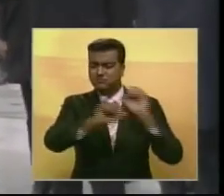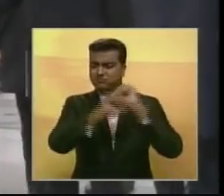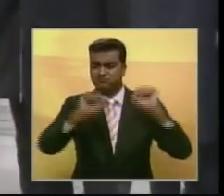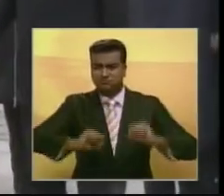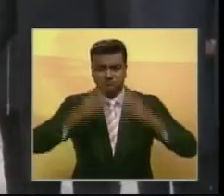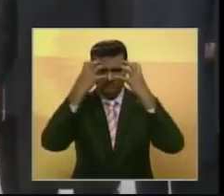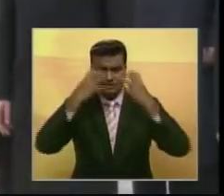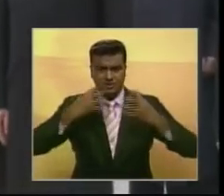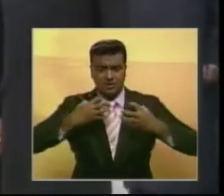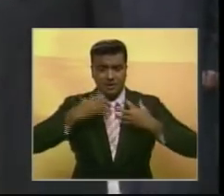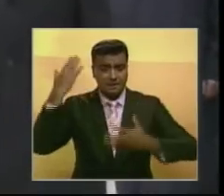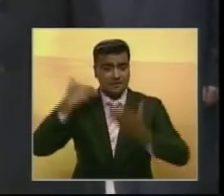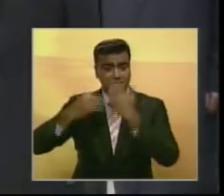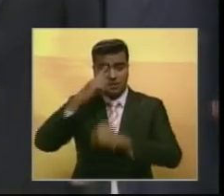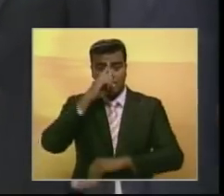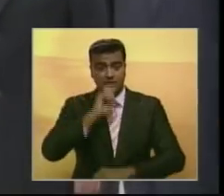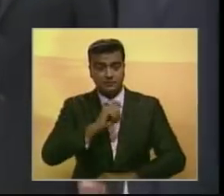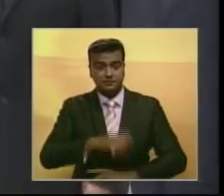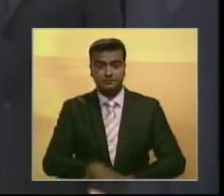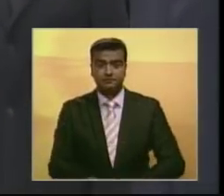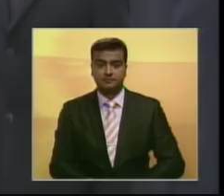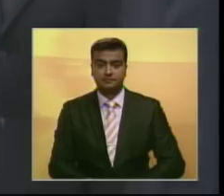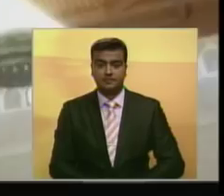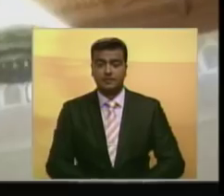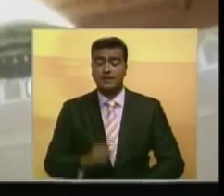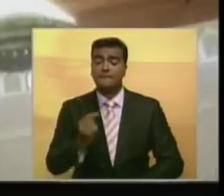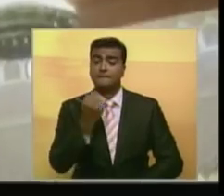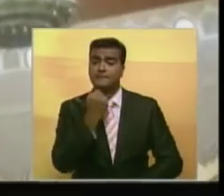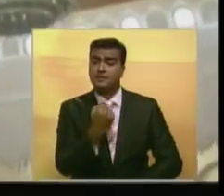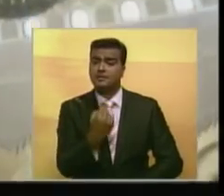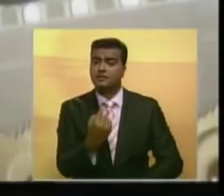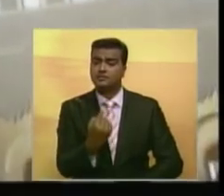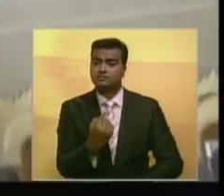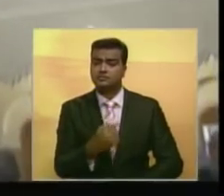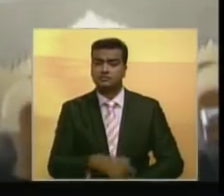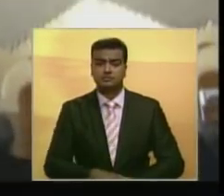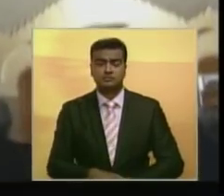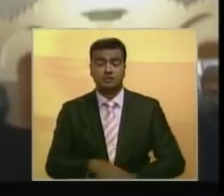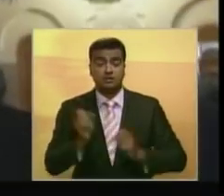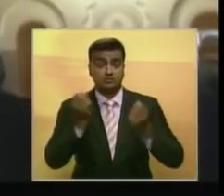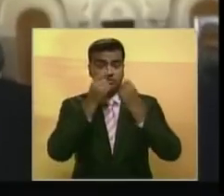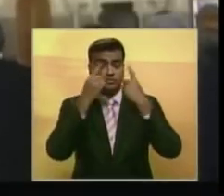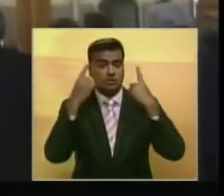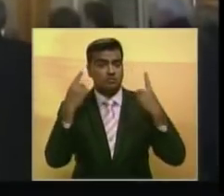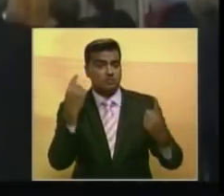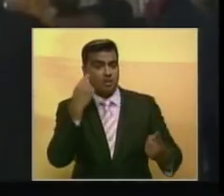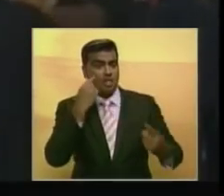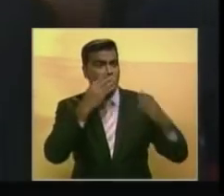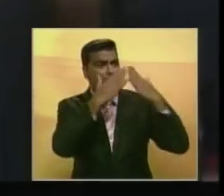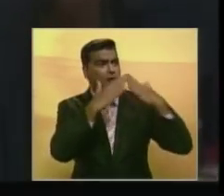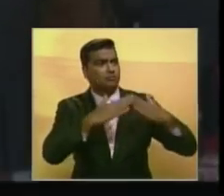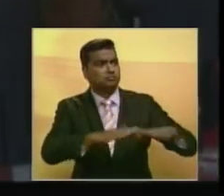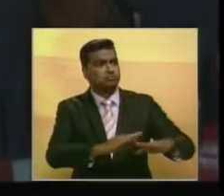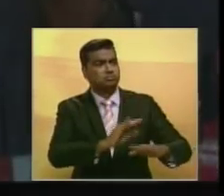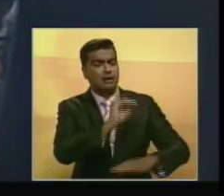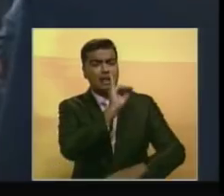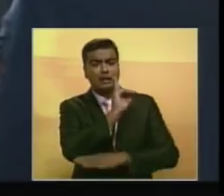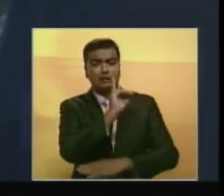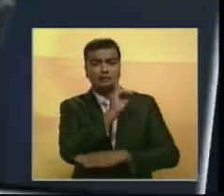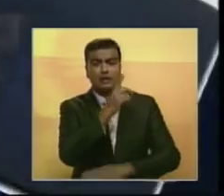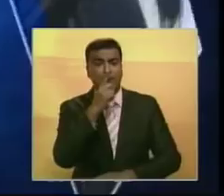ocurridos el pasado año en París. Hollande también visitó por sorpresa la gran mezquita de la capital francesa.